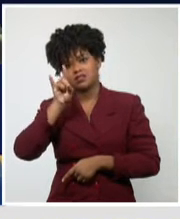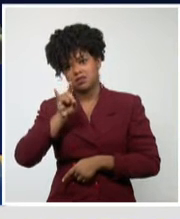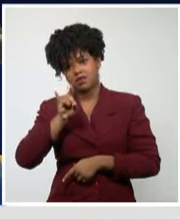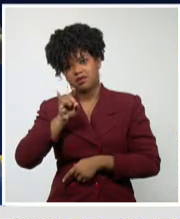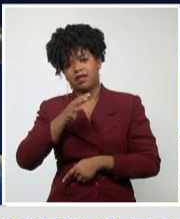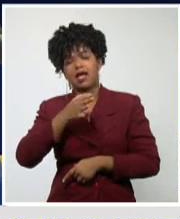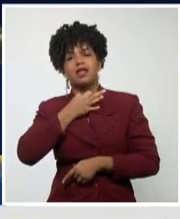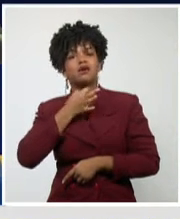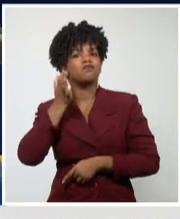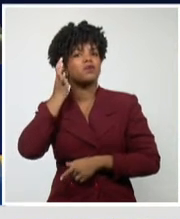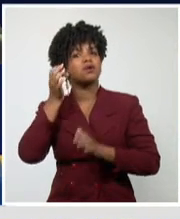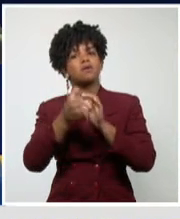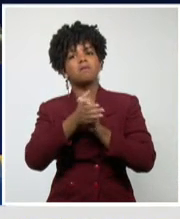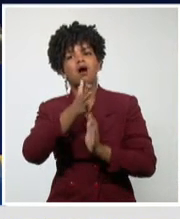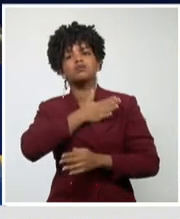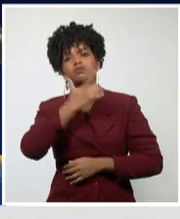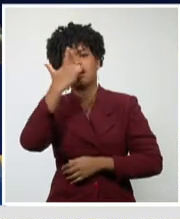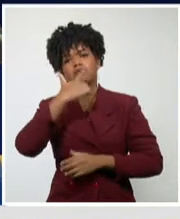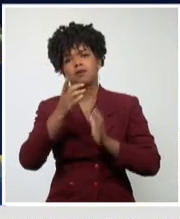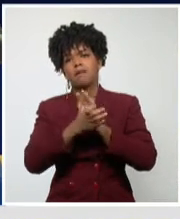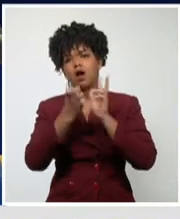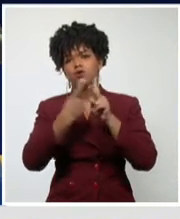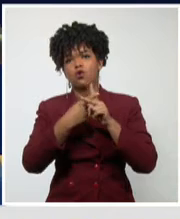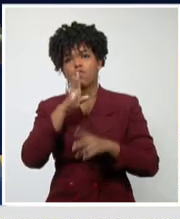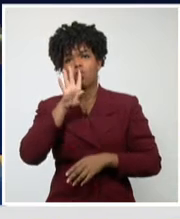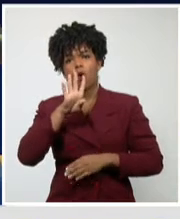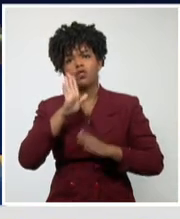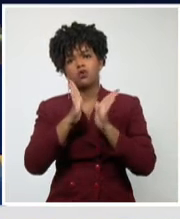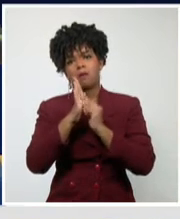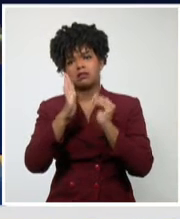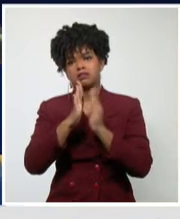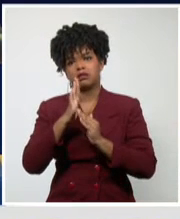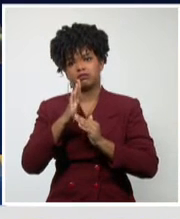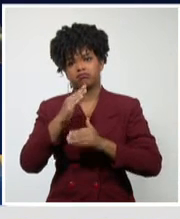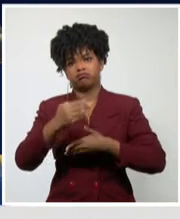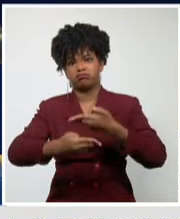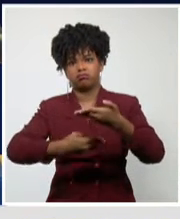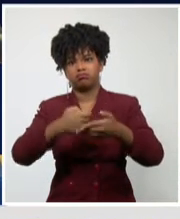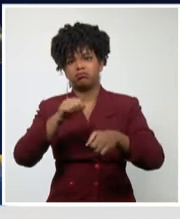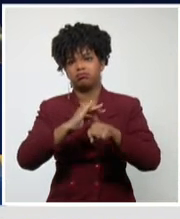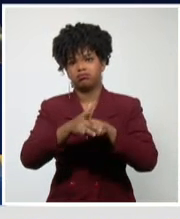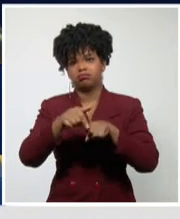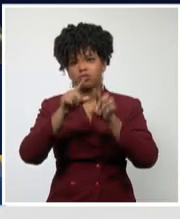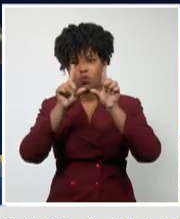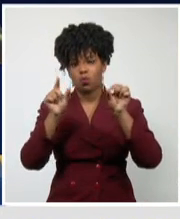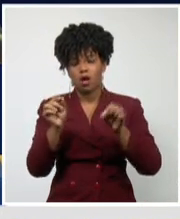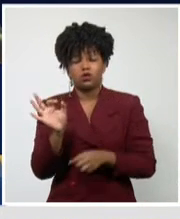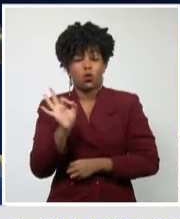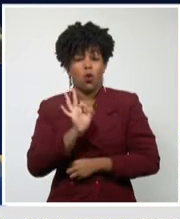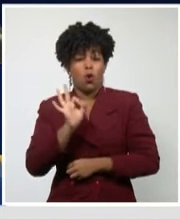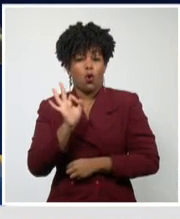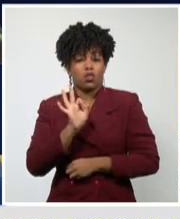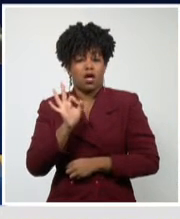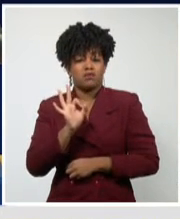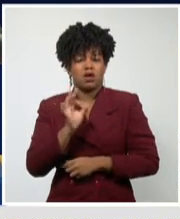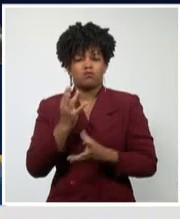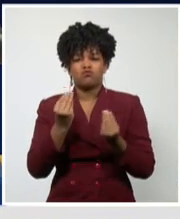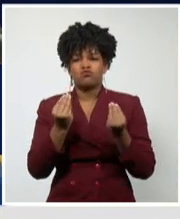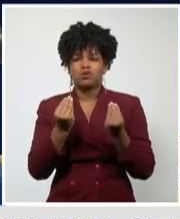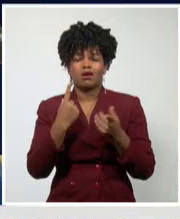meses y unos días de evolución, y todavía muchos aspectos